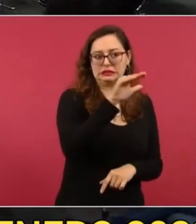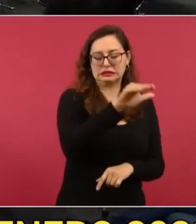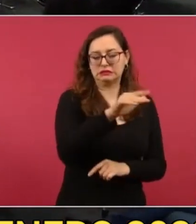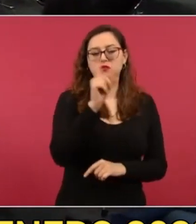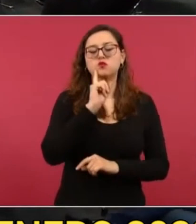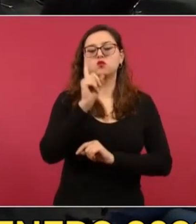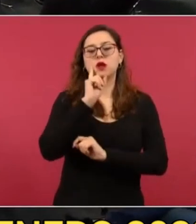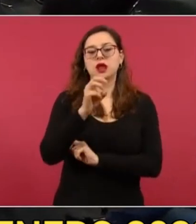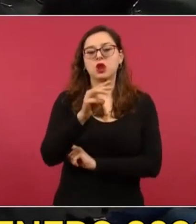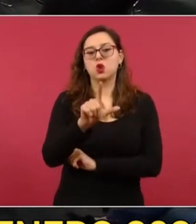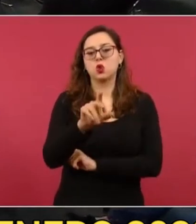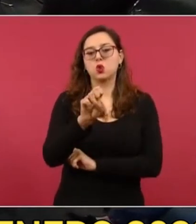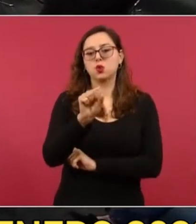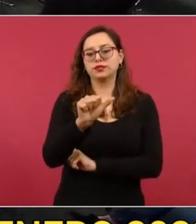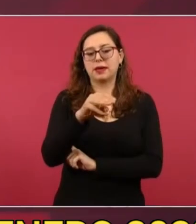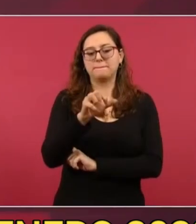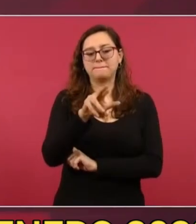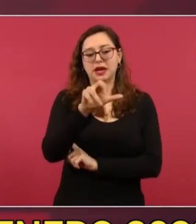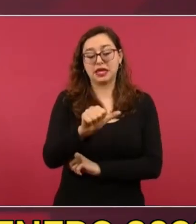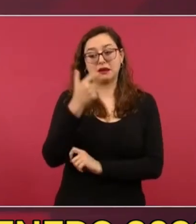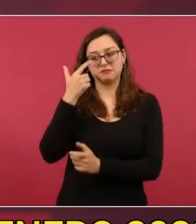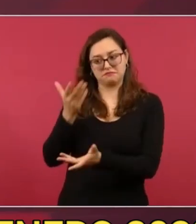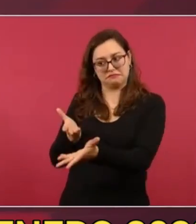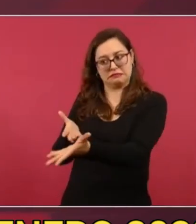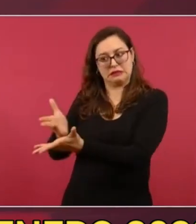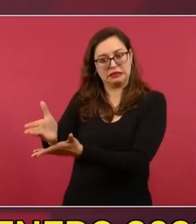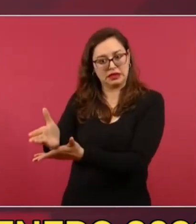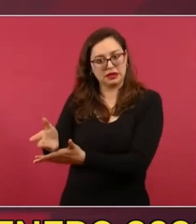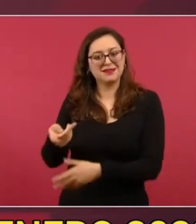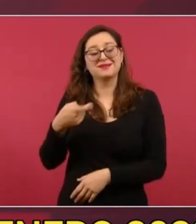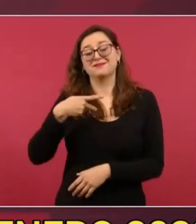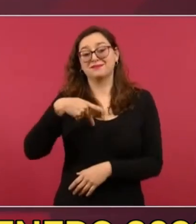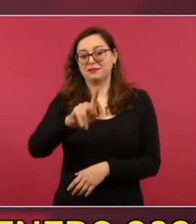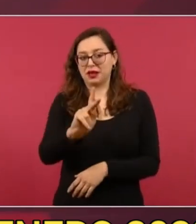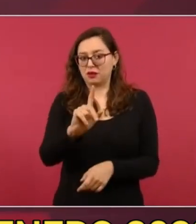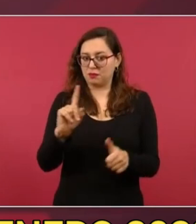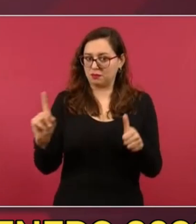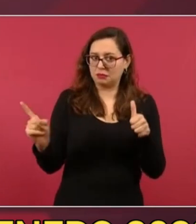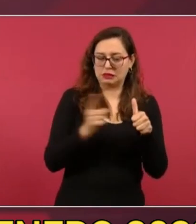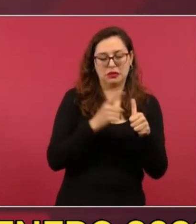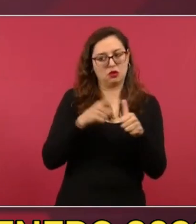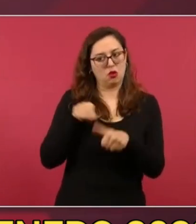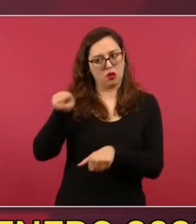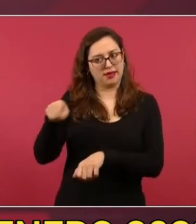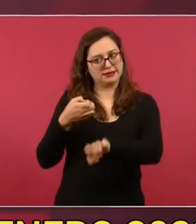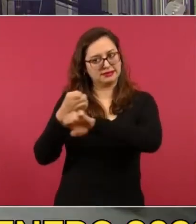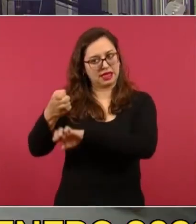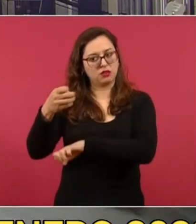Luisa María Alcalde, para que ella intervenga, pero yo creo que Mara va a poder.